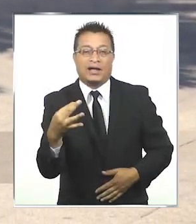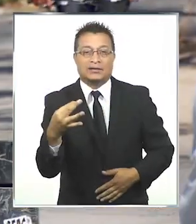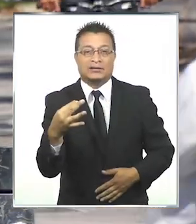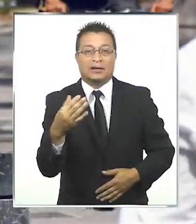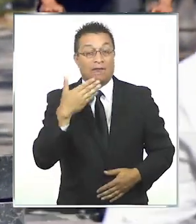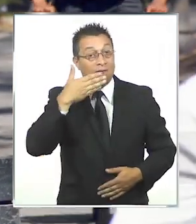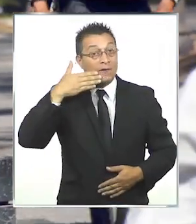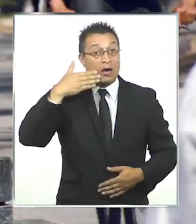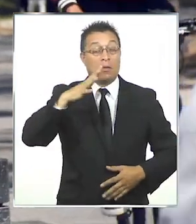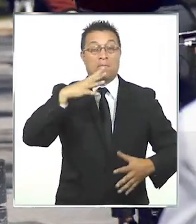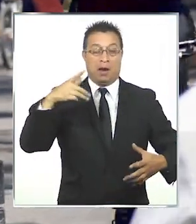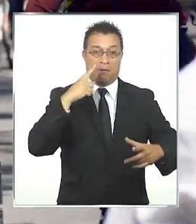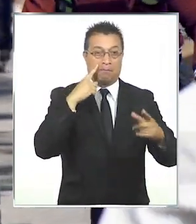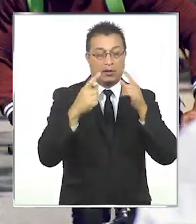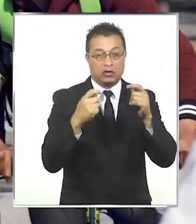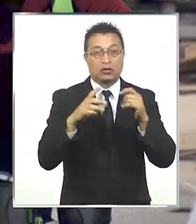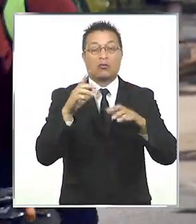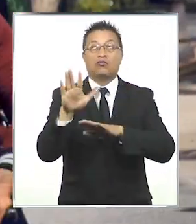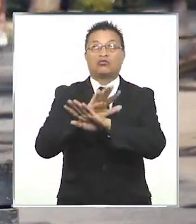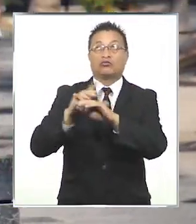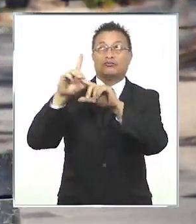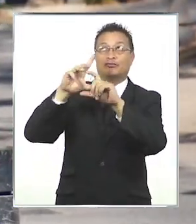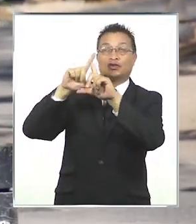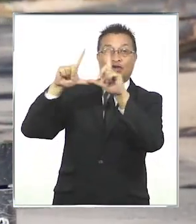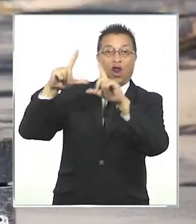permiten protegerse